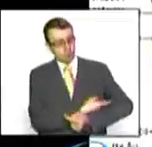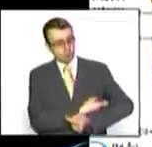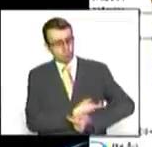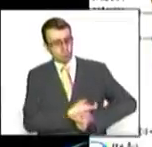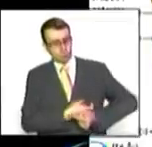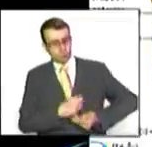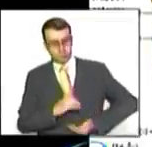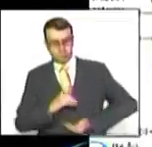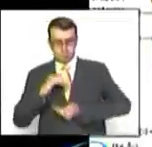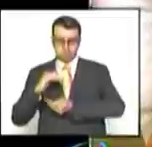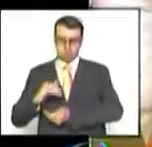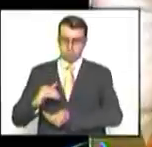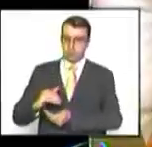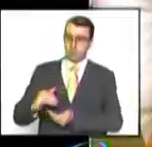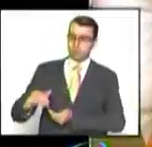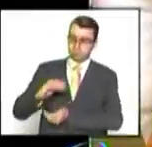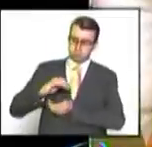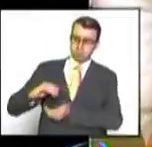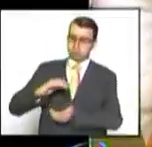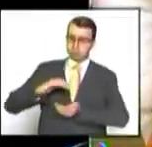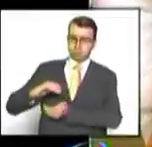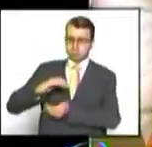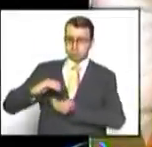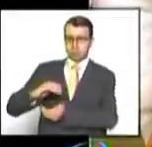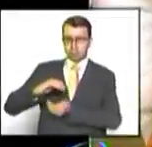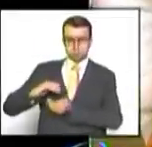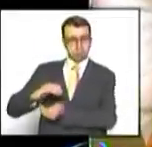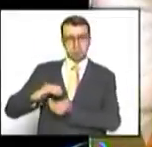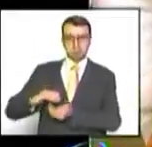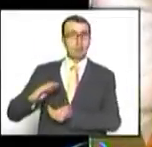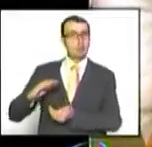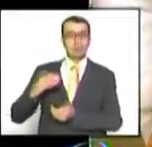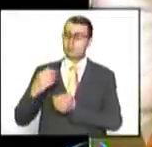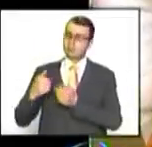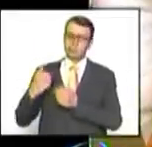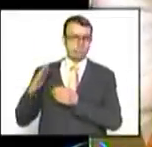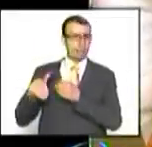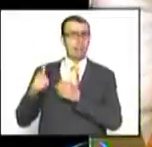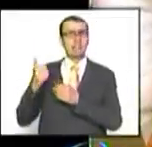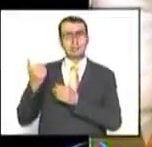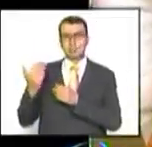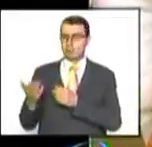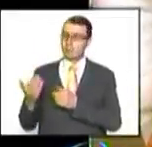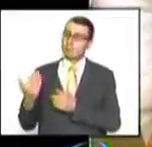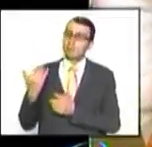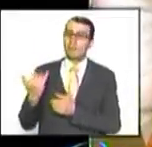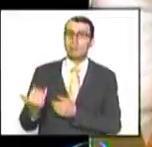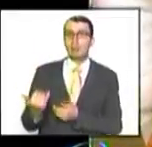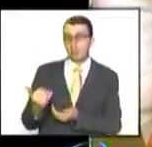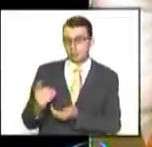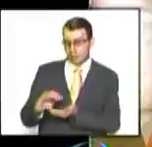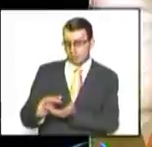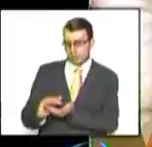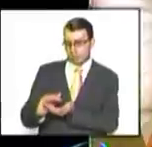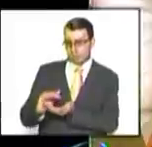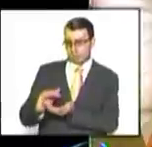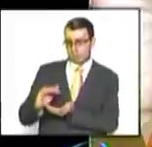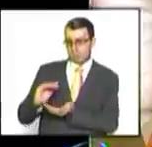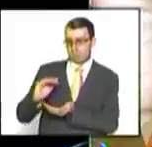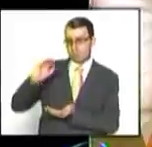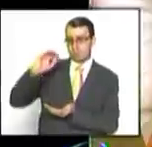centrifuga y después de estar centrifugada sale un sobrenadante color claro, color amarillo.